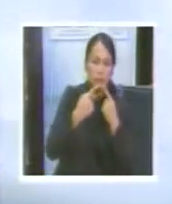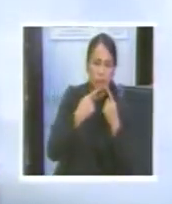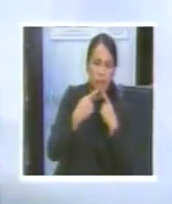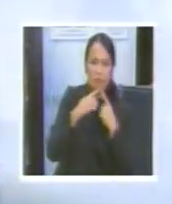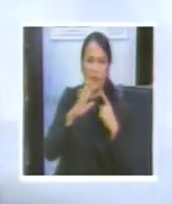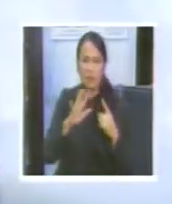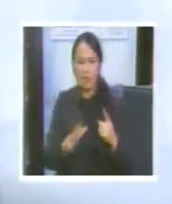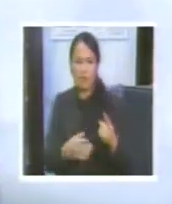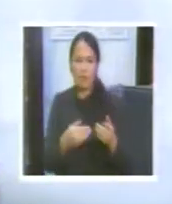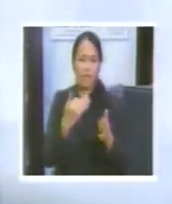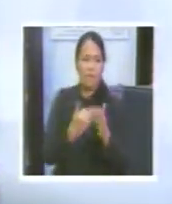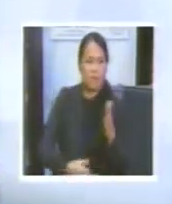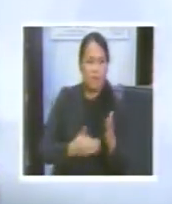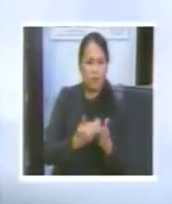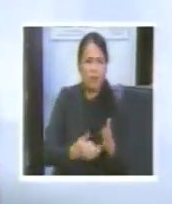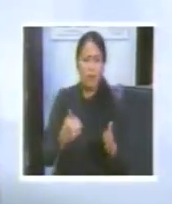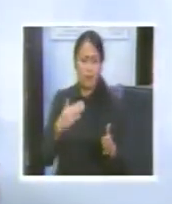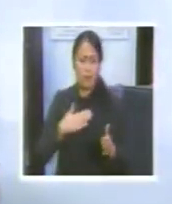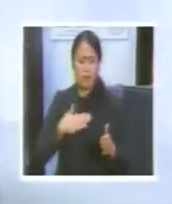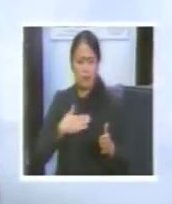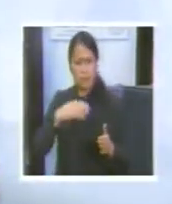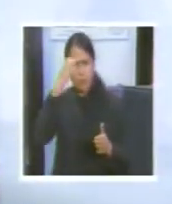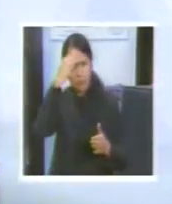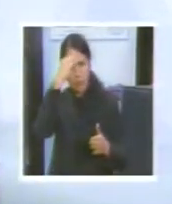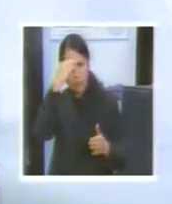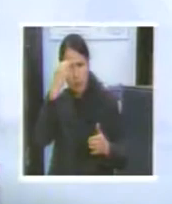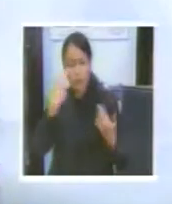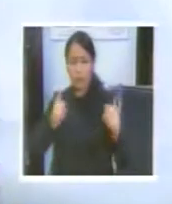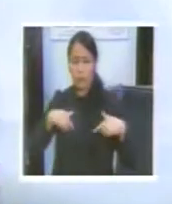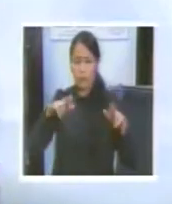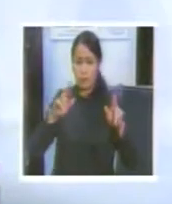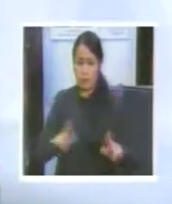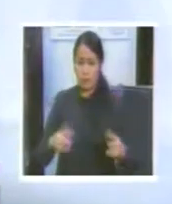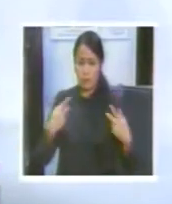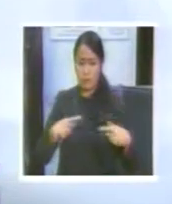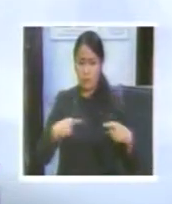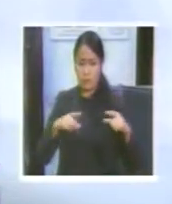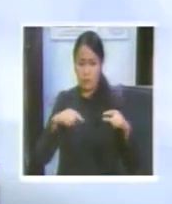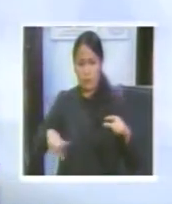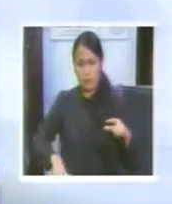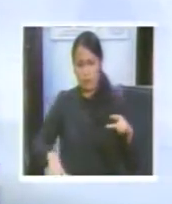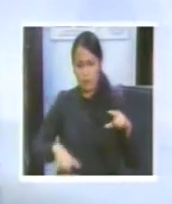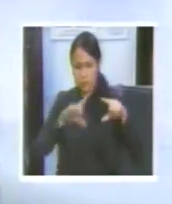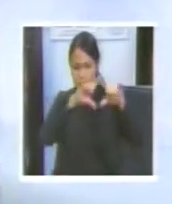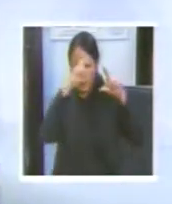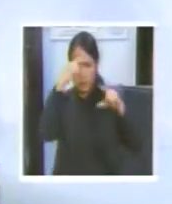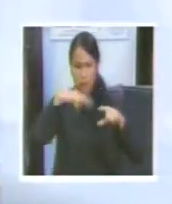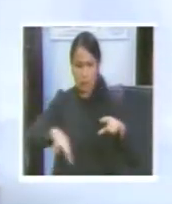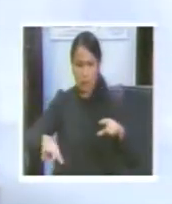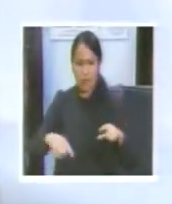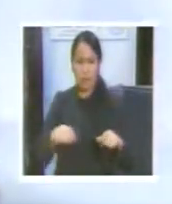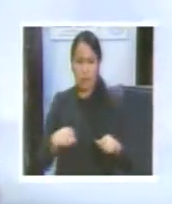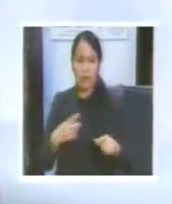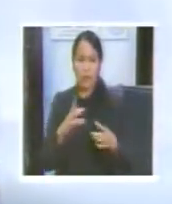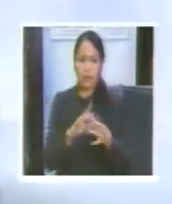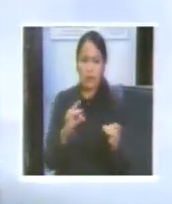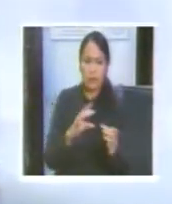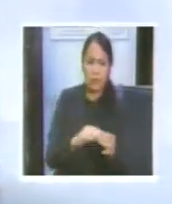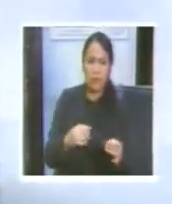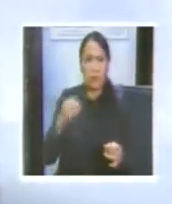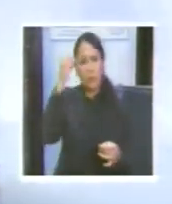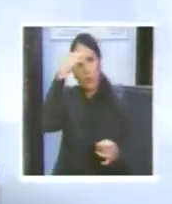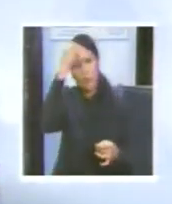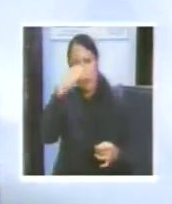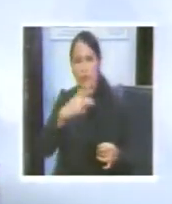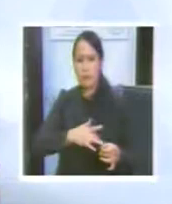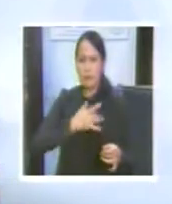llegó a decir, a mí me parece que los representantes del gobierno mexicano lograron imponer su propia visión negociadora